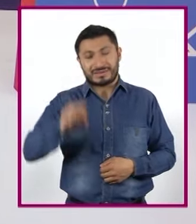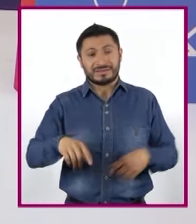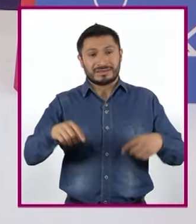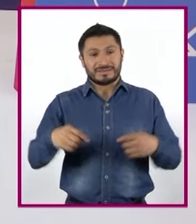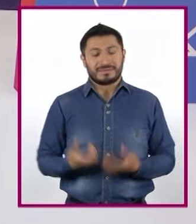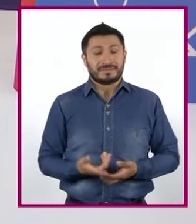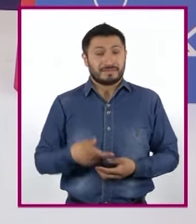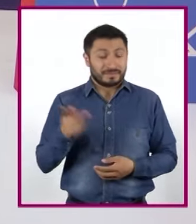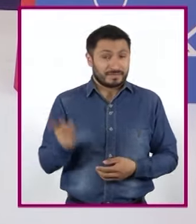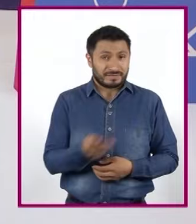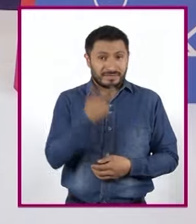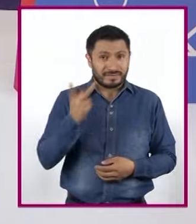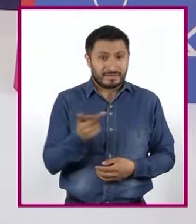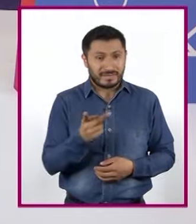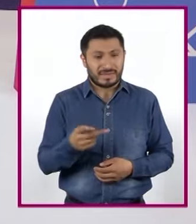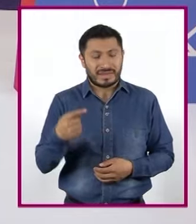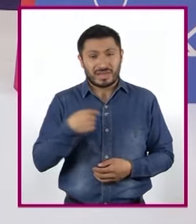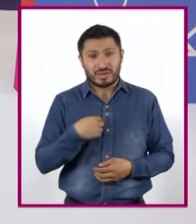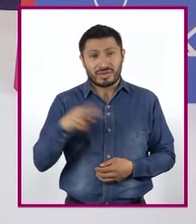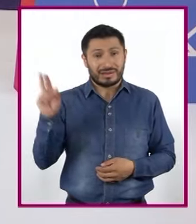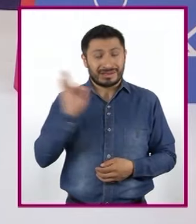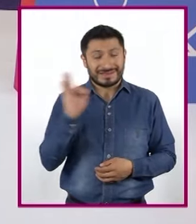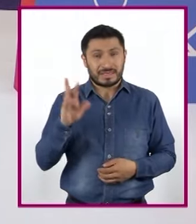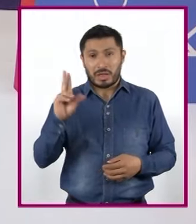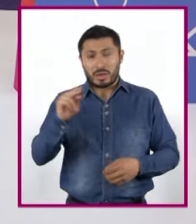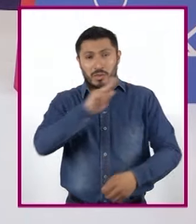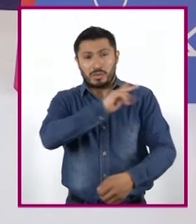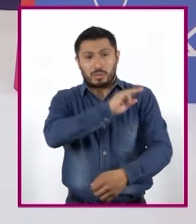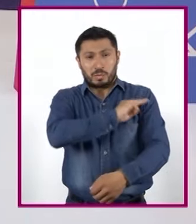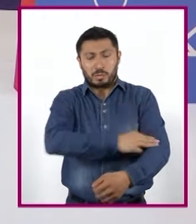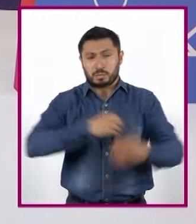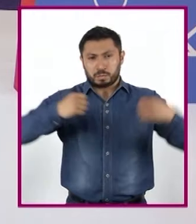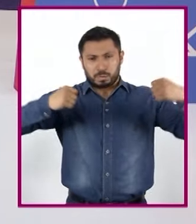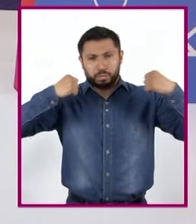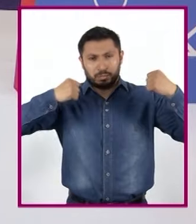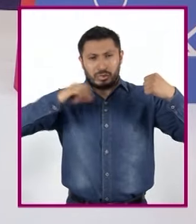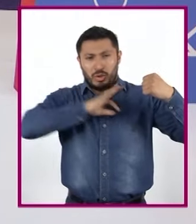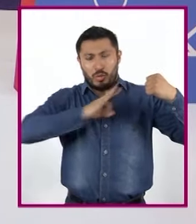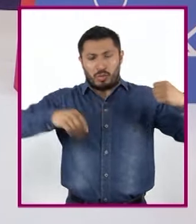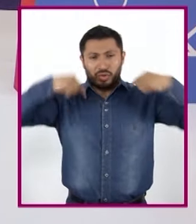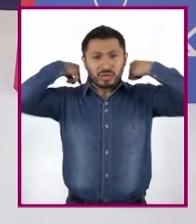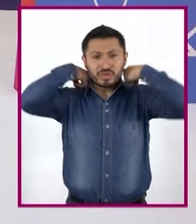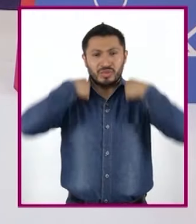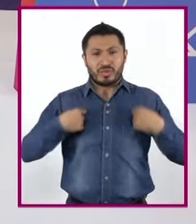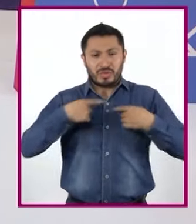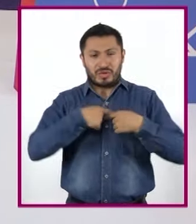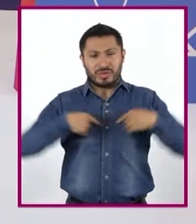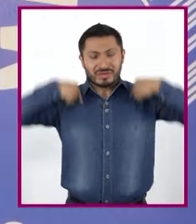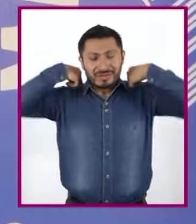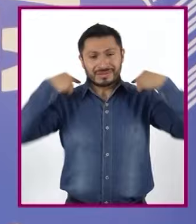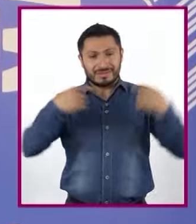pregunta es, si no estoy musculosa, ¿podré usar una musculosa?